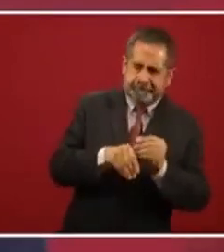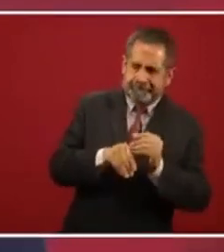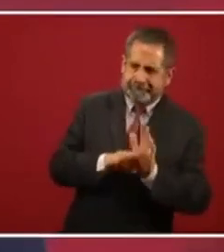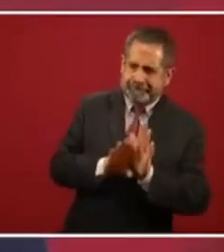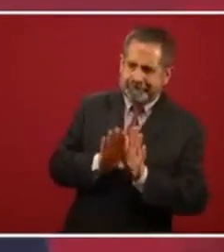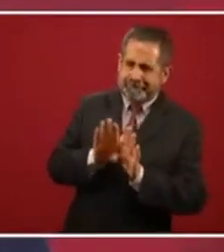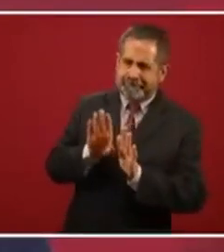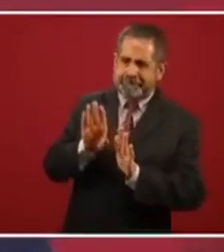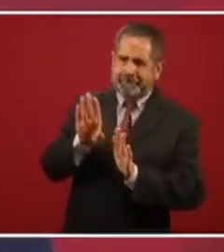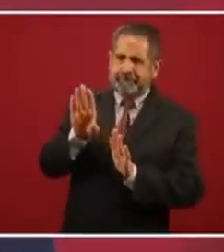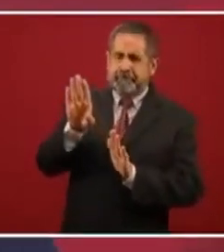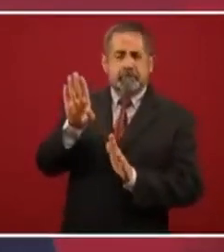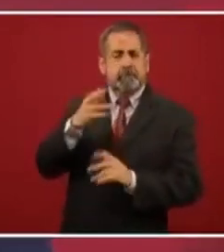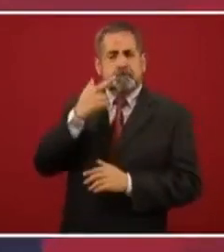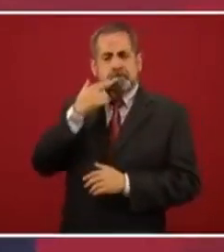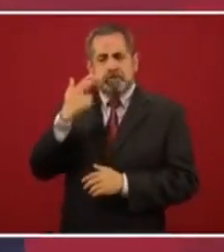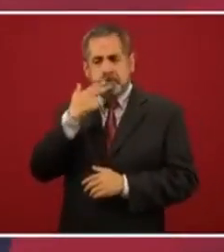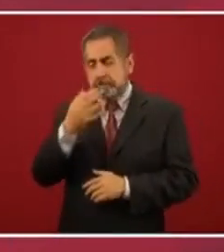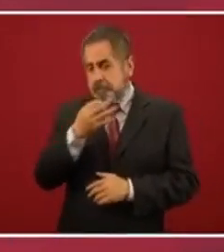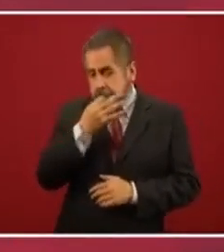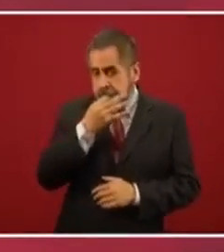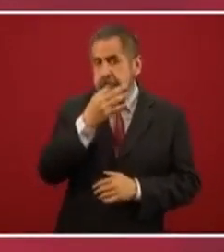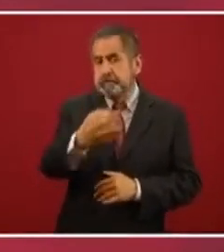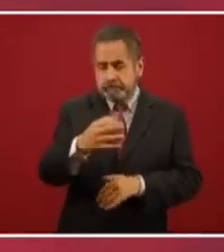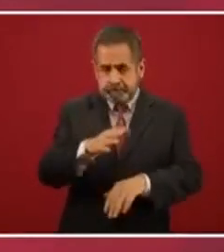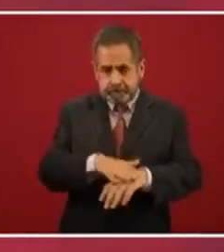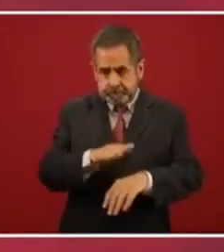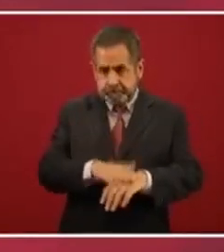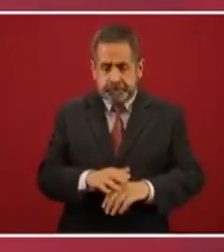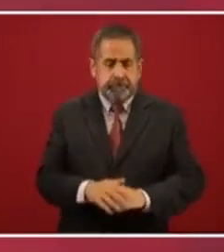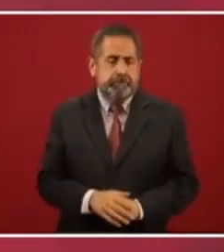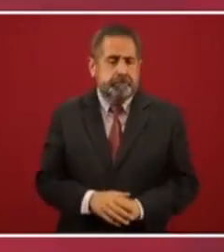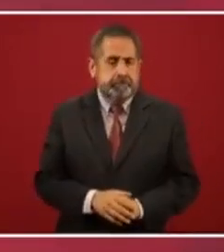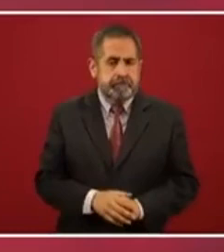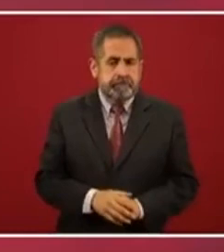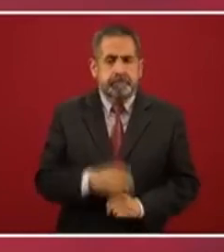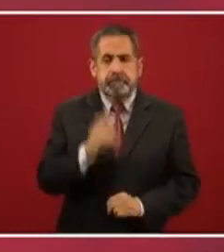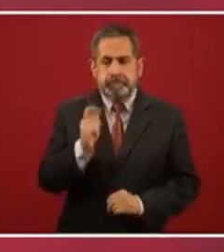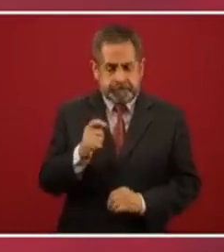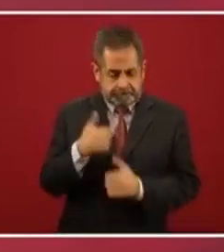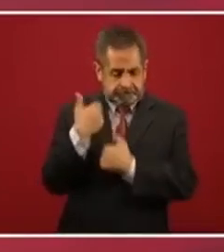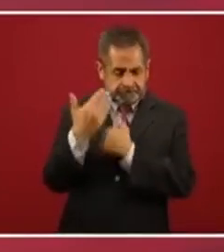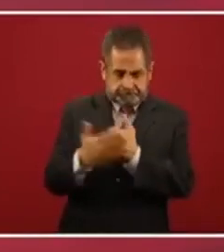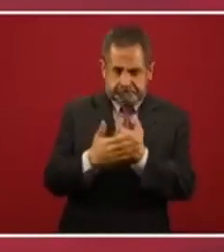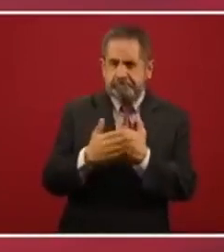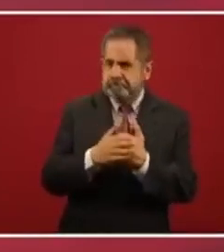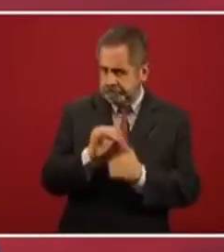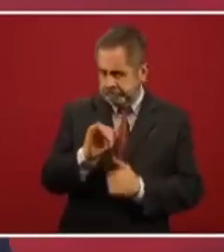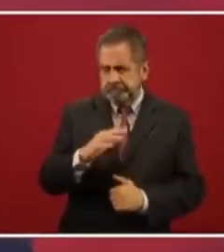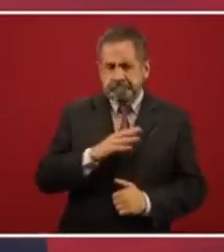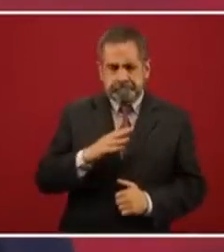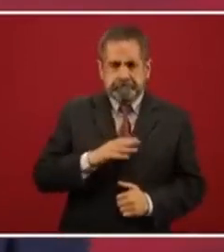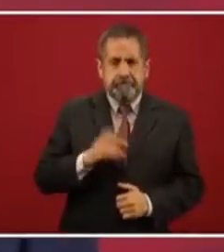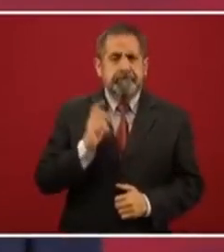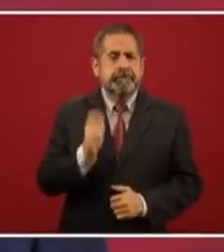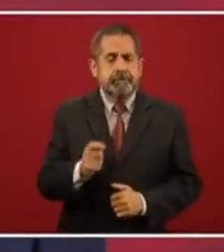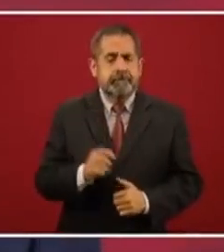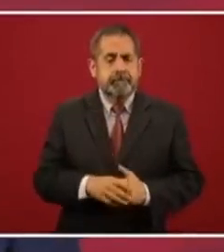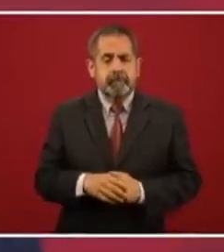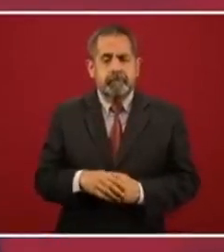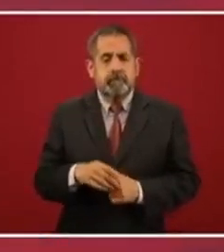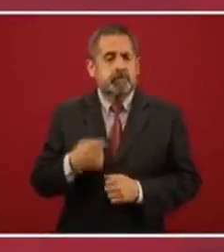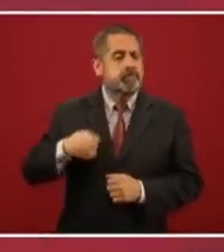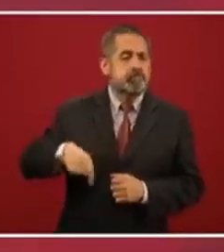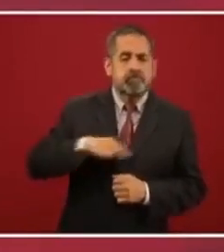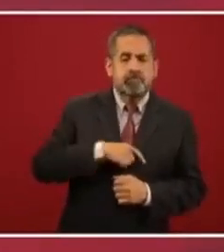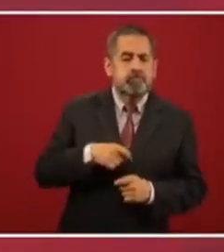económica. Les adelanto que en su momento vamos a